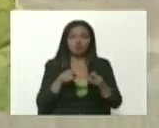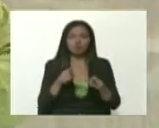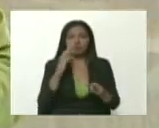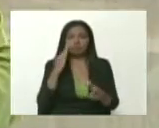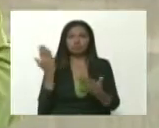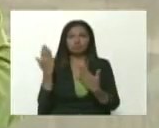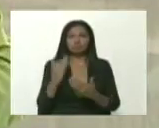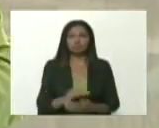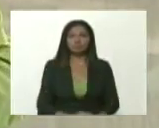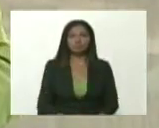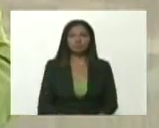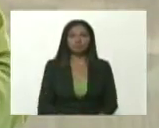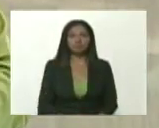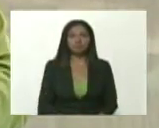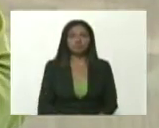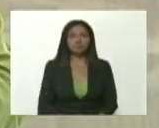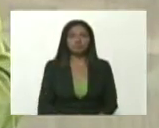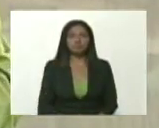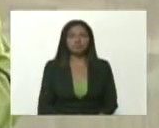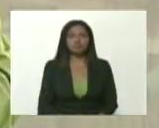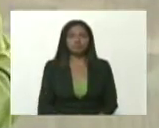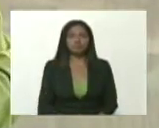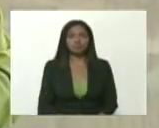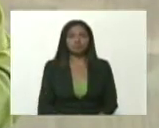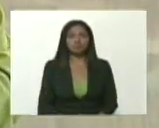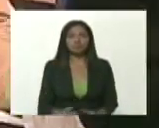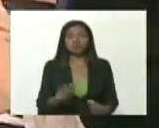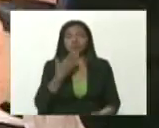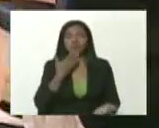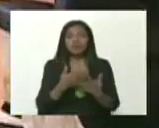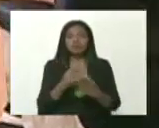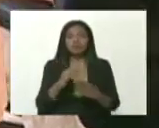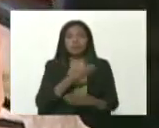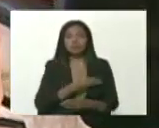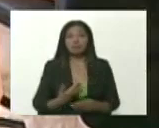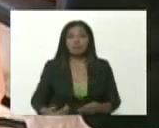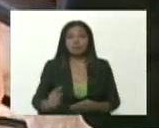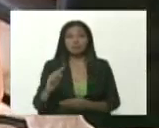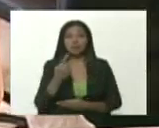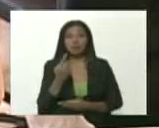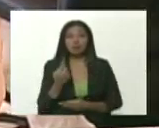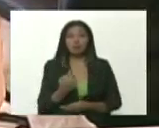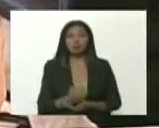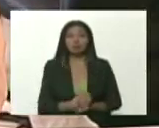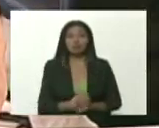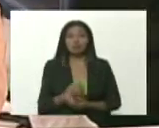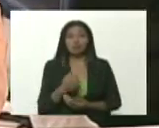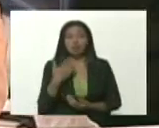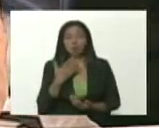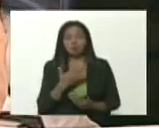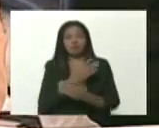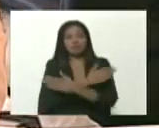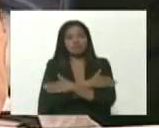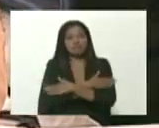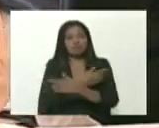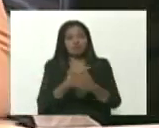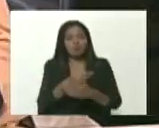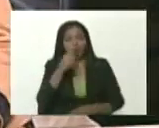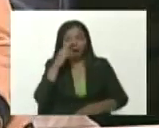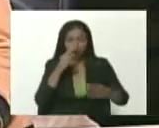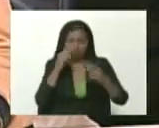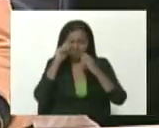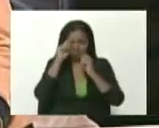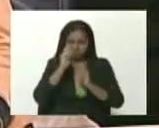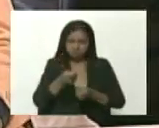Adelante. Muchas gracias, mi comandante presidente. En primer lugar, pues, sumarme con usted a la felicitación y